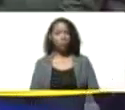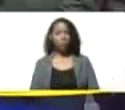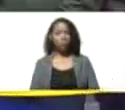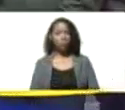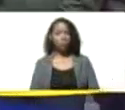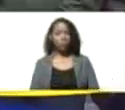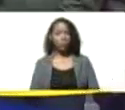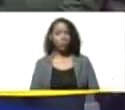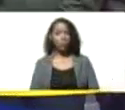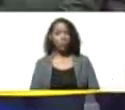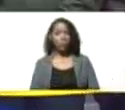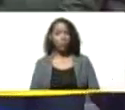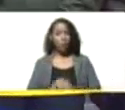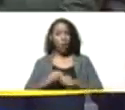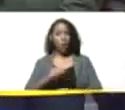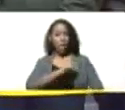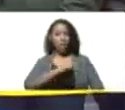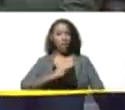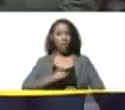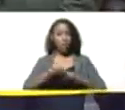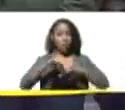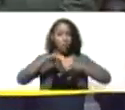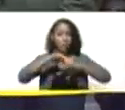Con el superanillo.